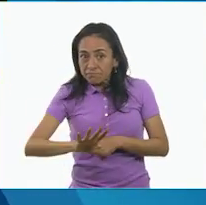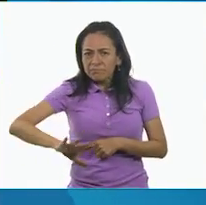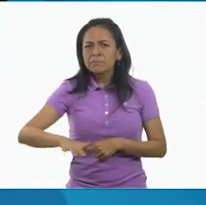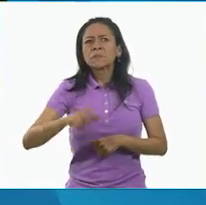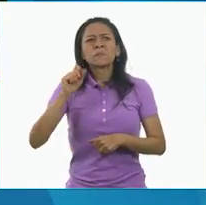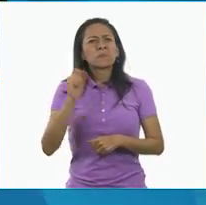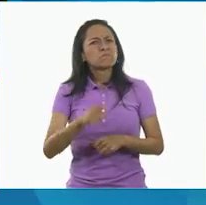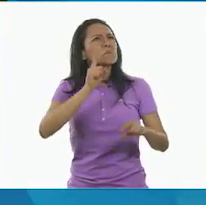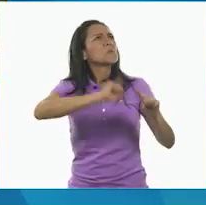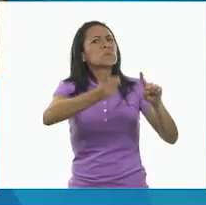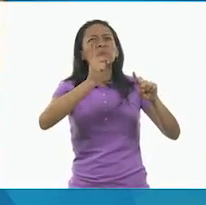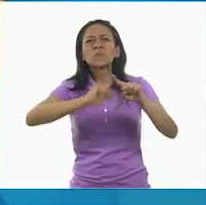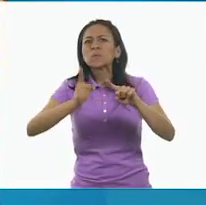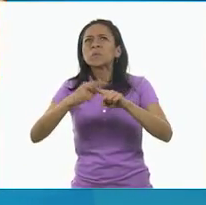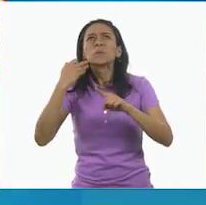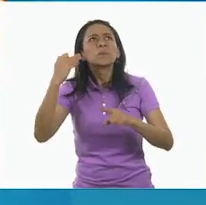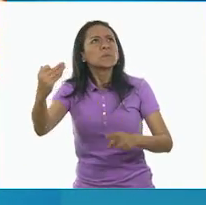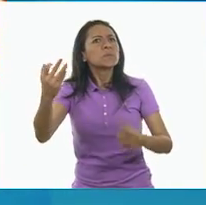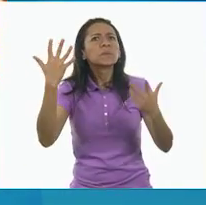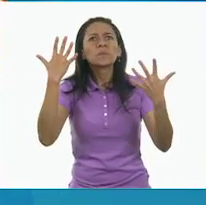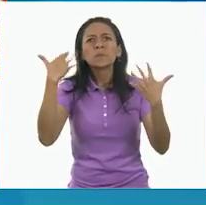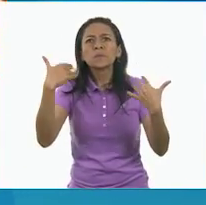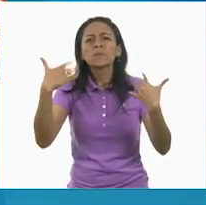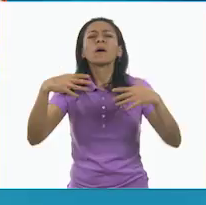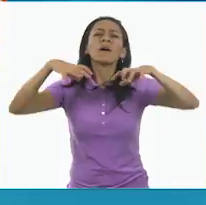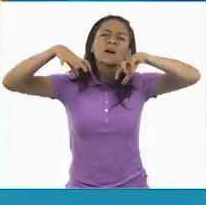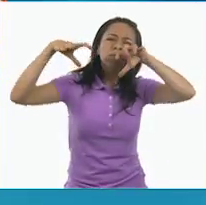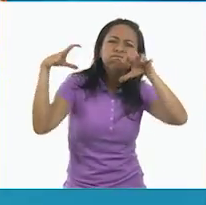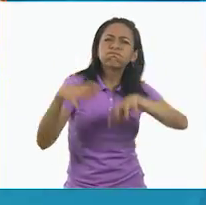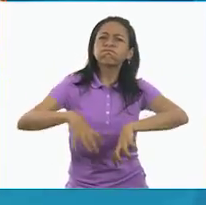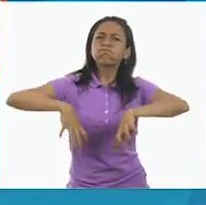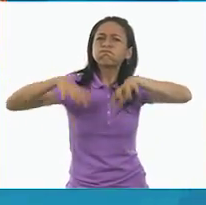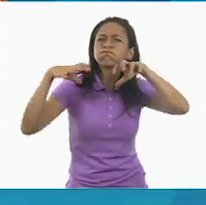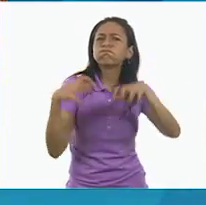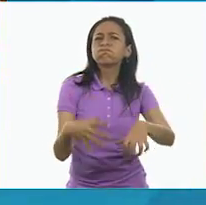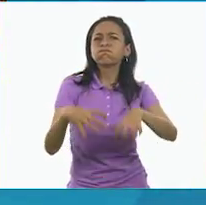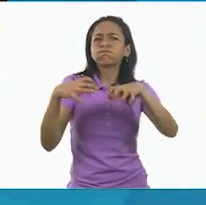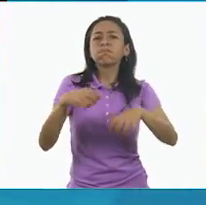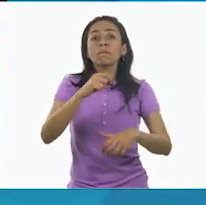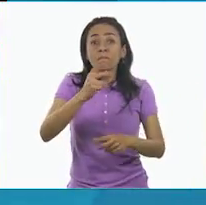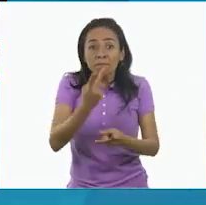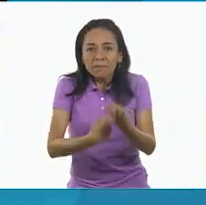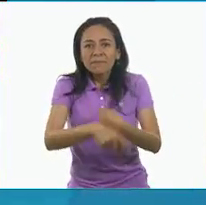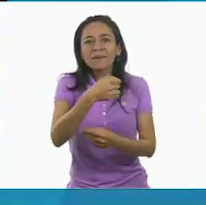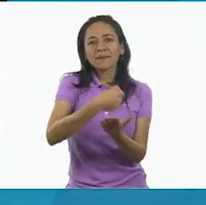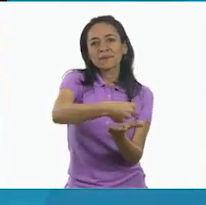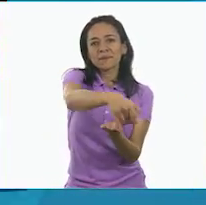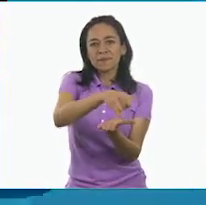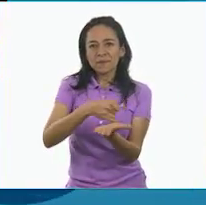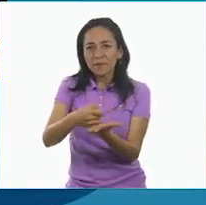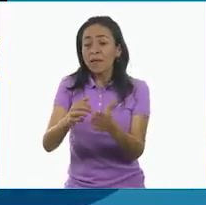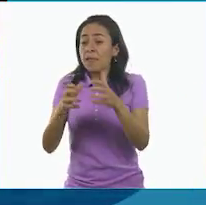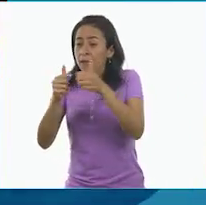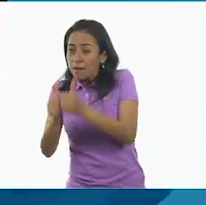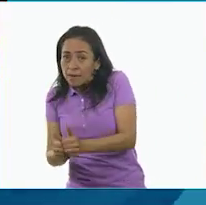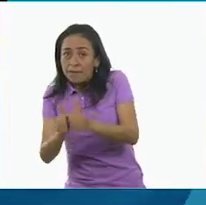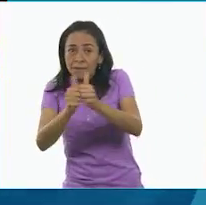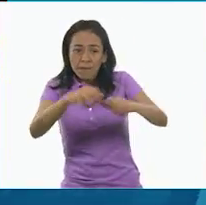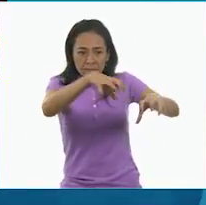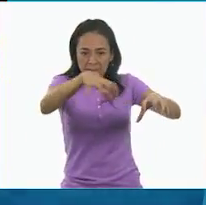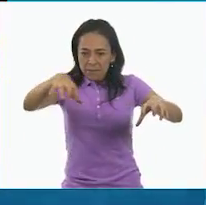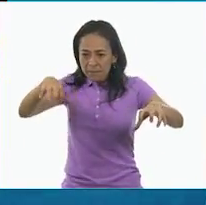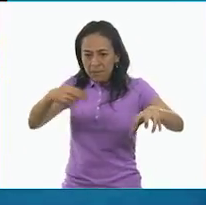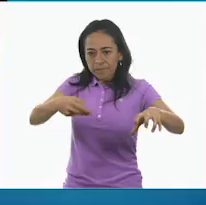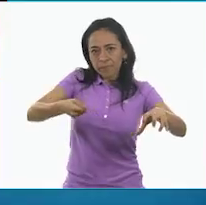lluvias abundantes, permitió el desarrollo de la agricultura. Se consolidaron aldeas y pueblos con